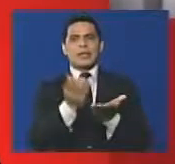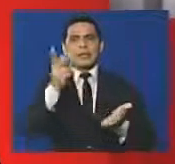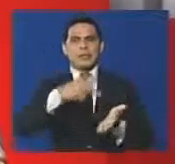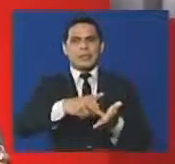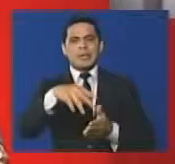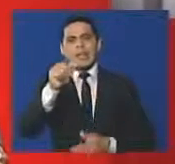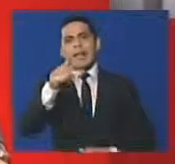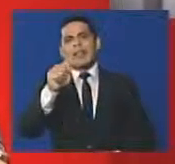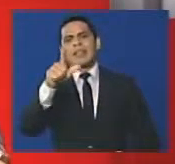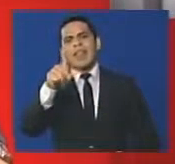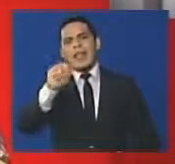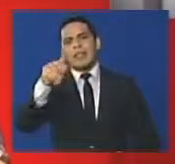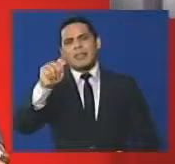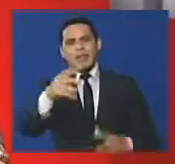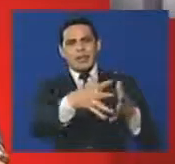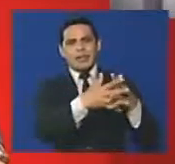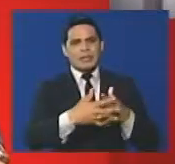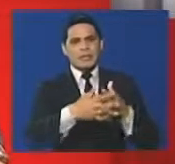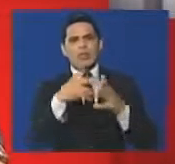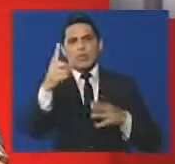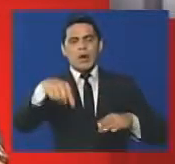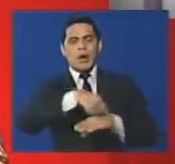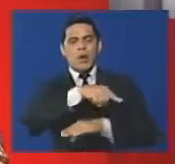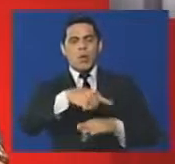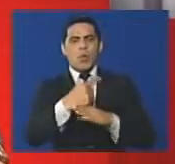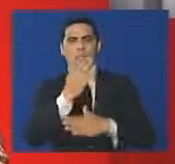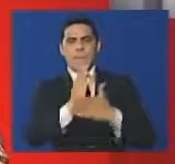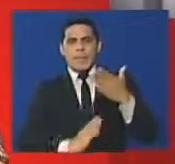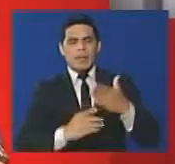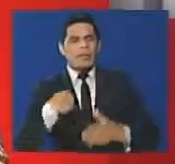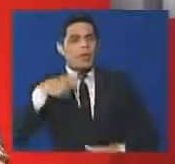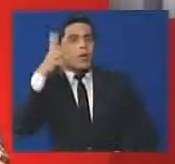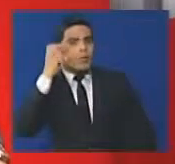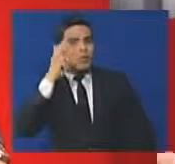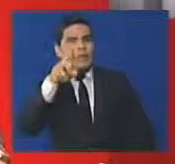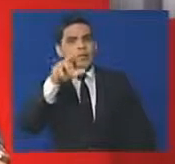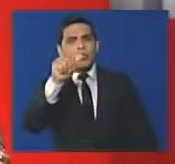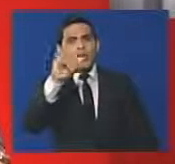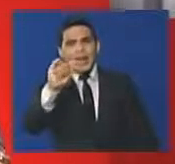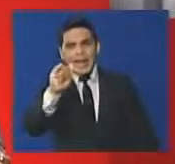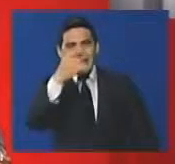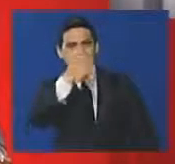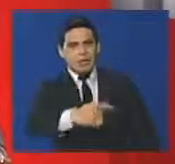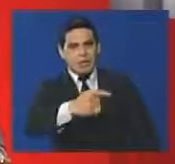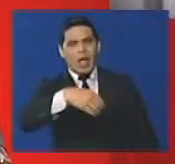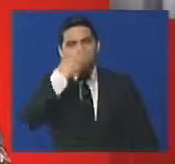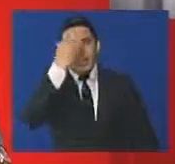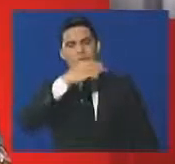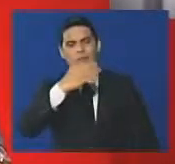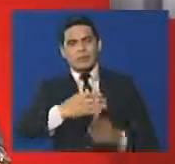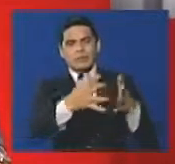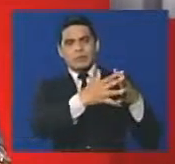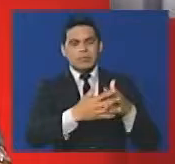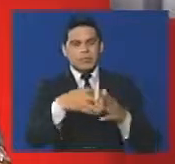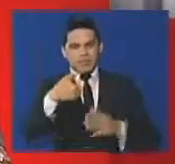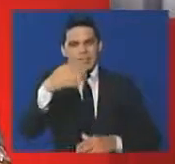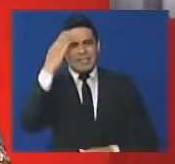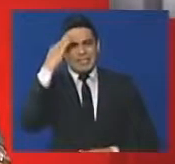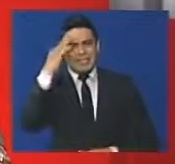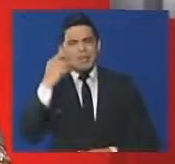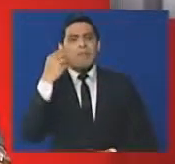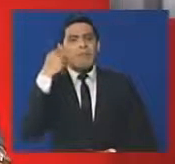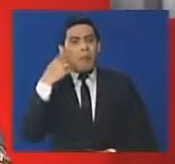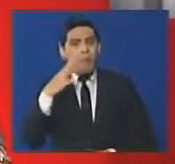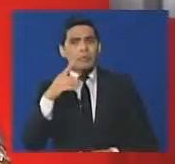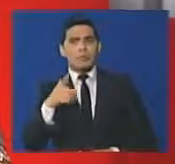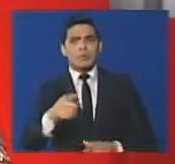de Atlanta, Georgia, por hora y media escuchando nada más y nada menos que a Ray Charles. Imagínese. Pero usted sabe, porque